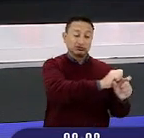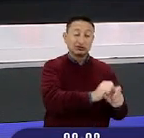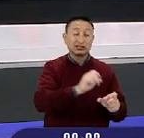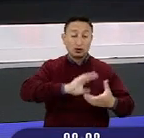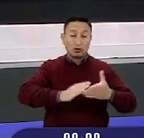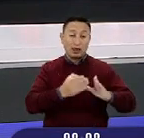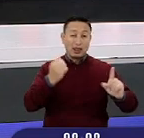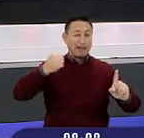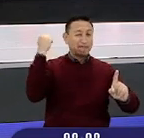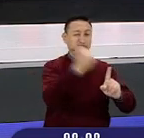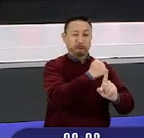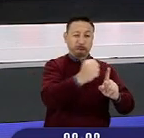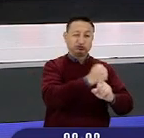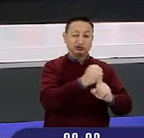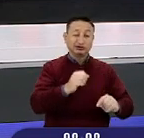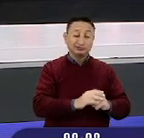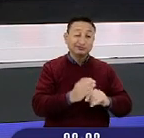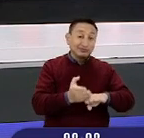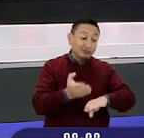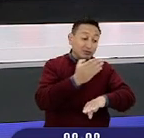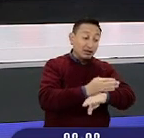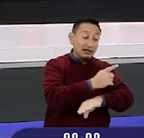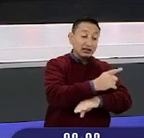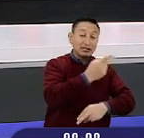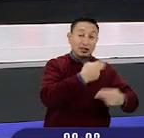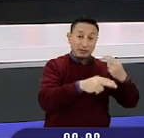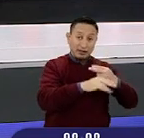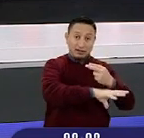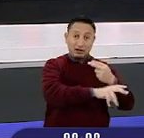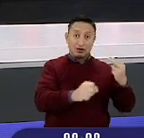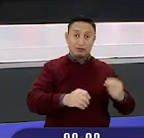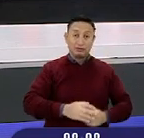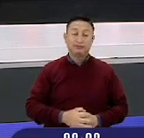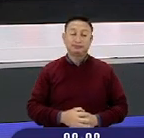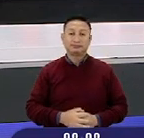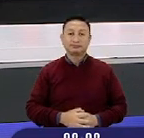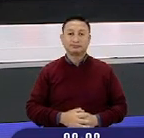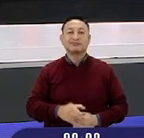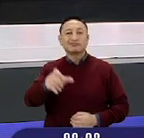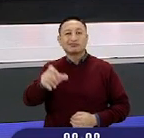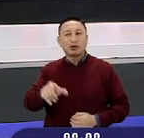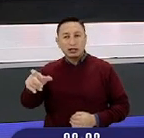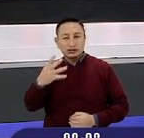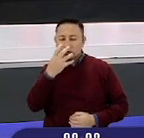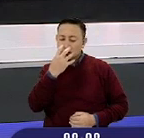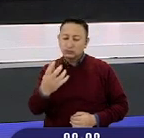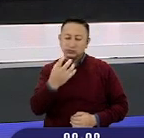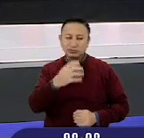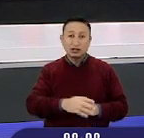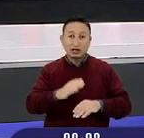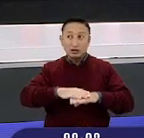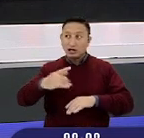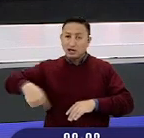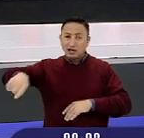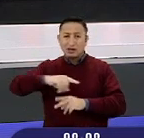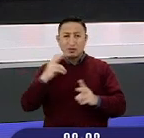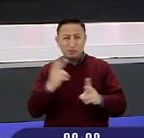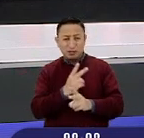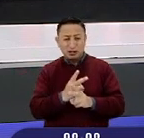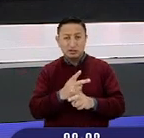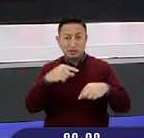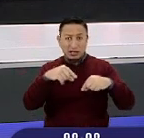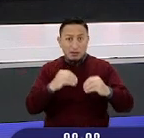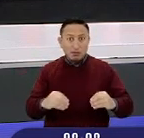la ciudadanía luego de protagonizar un robo a un local comercial en esa zona. La indignación de la comunidad por la inseguridad elevó la ira